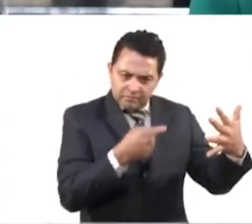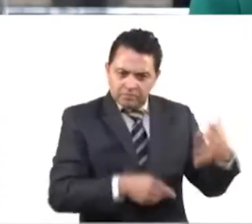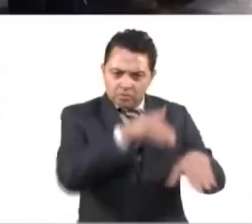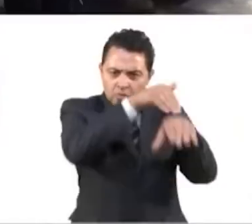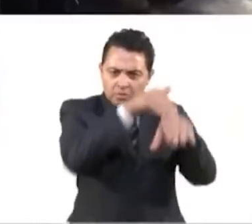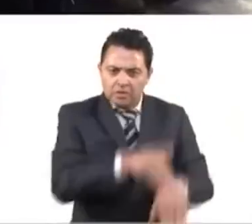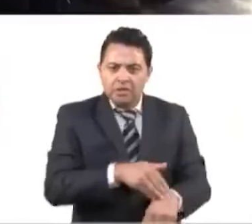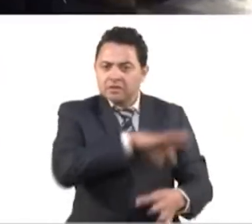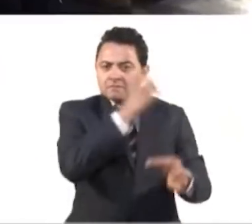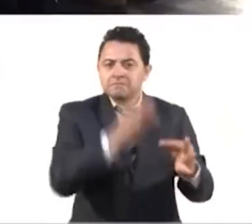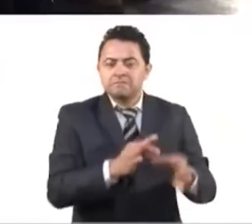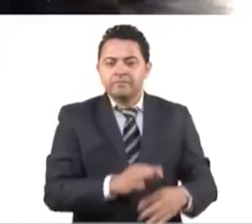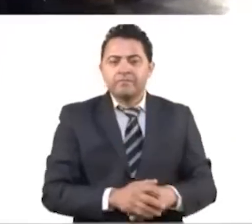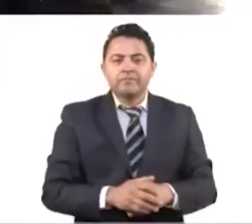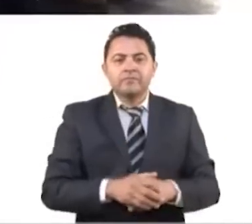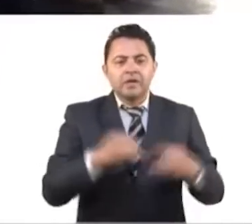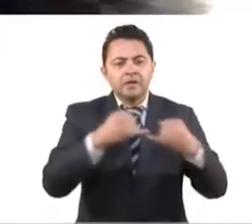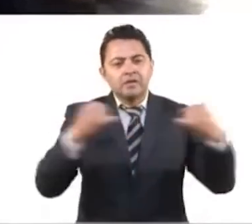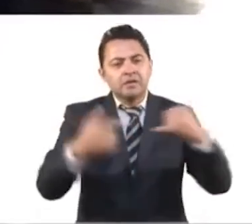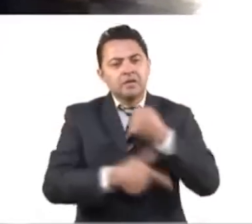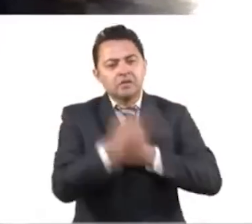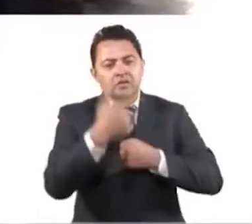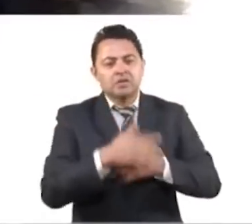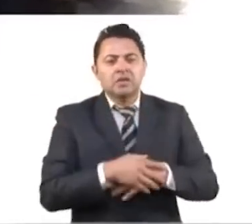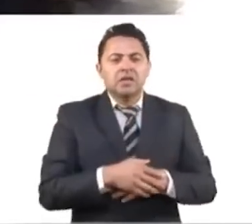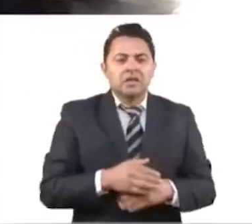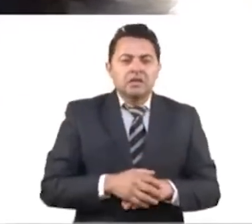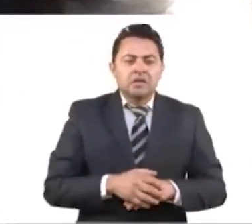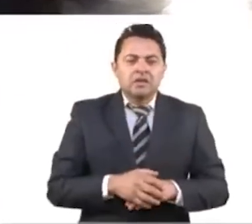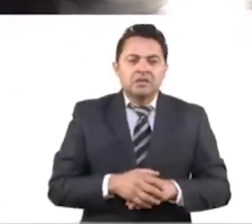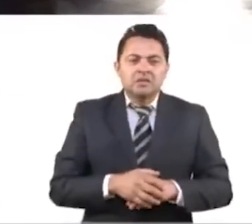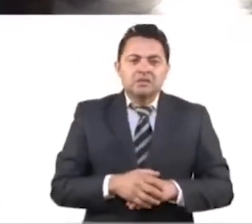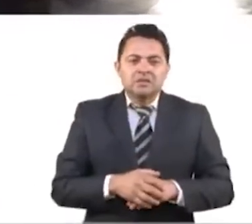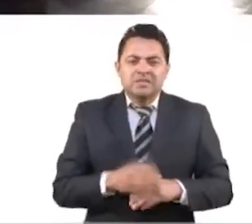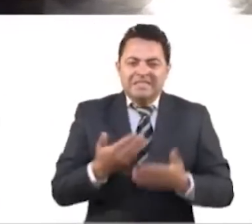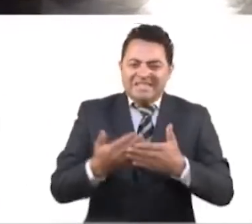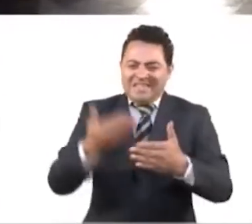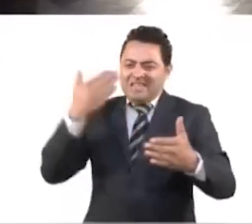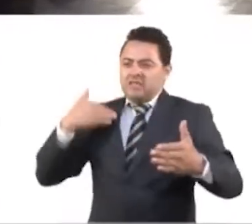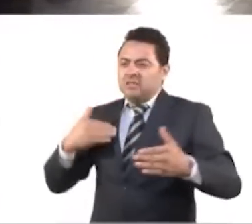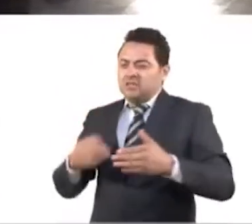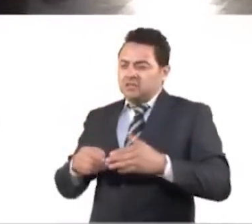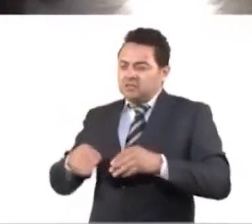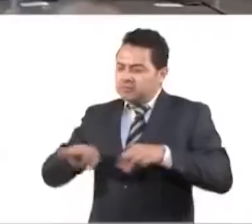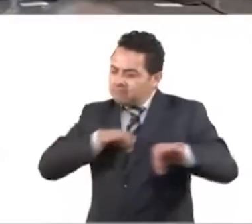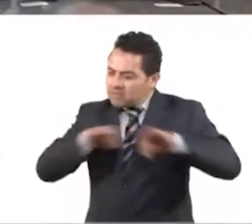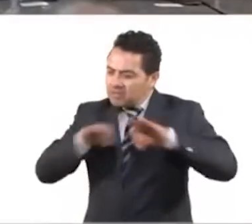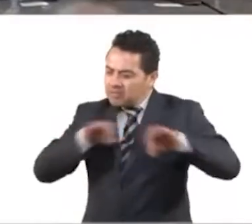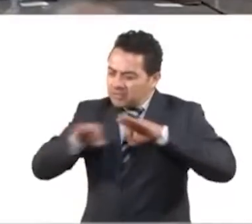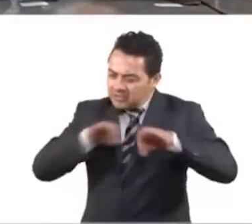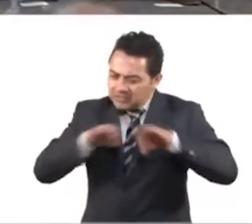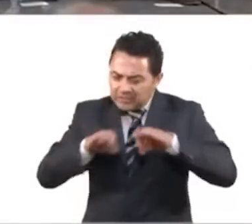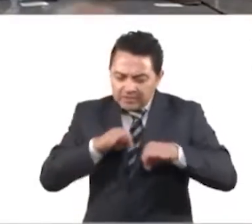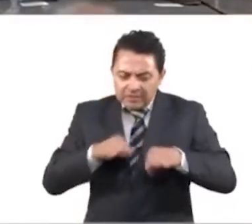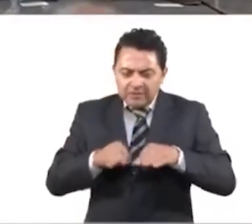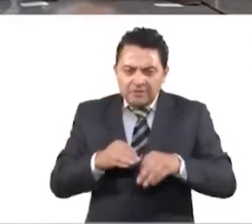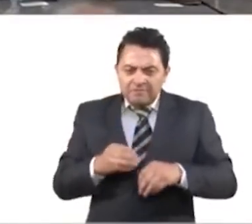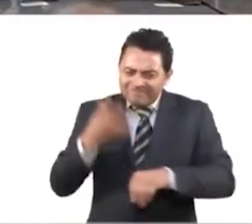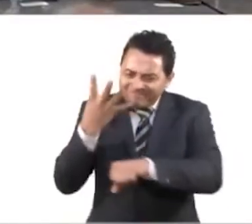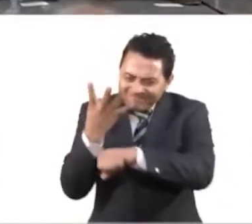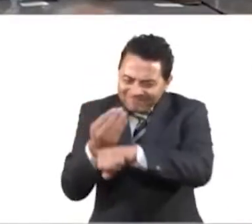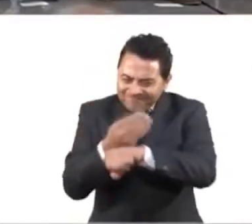línea 12. Desde el inicio de los primeros trabajos de diagnóstico,